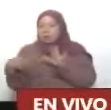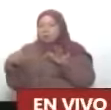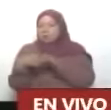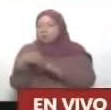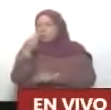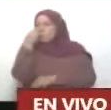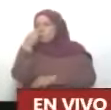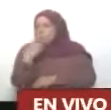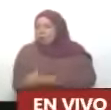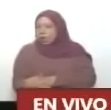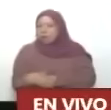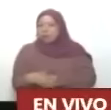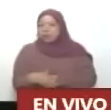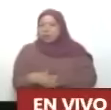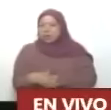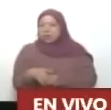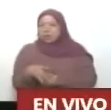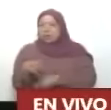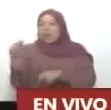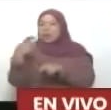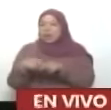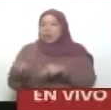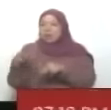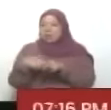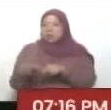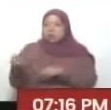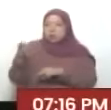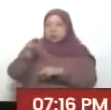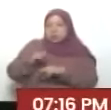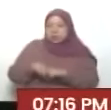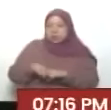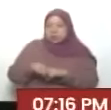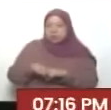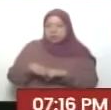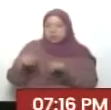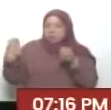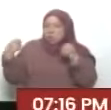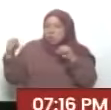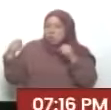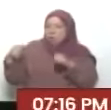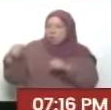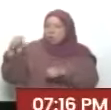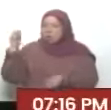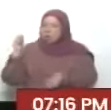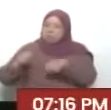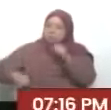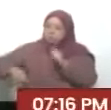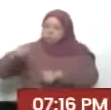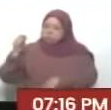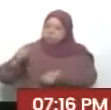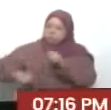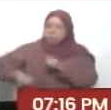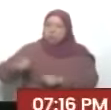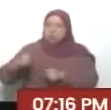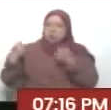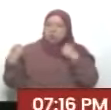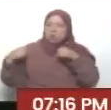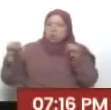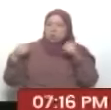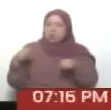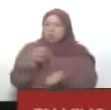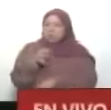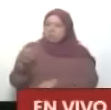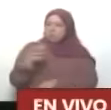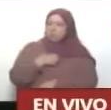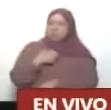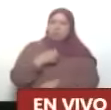banda. Y al niño lo sentaron sin ensayar a tocar las canciones del Pacto y ustedes dicen, no, esto no puede